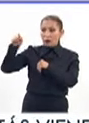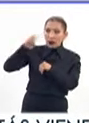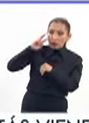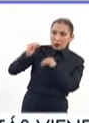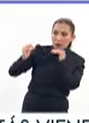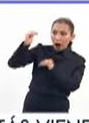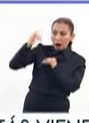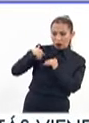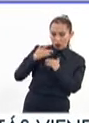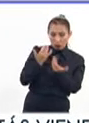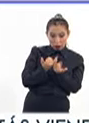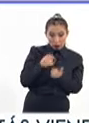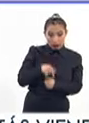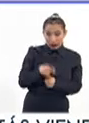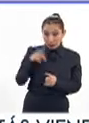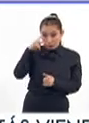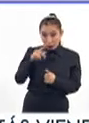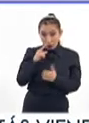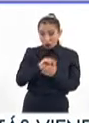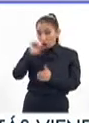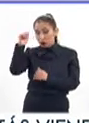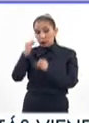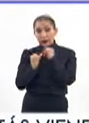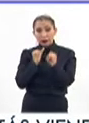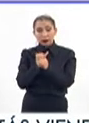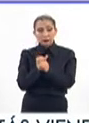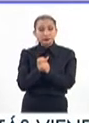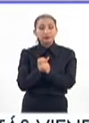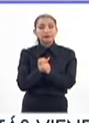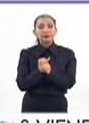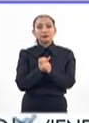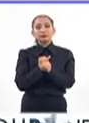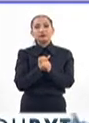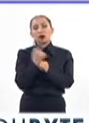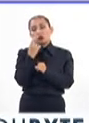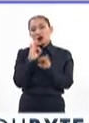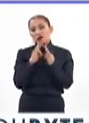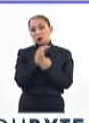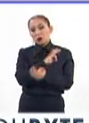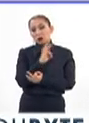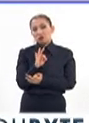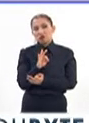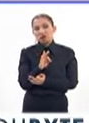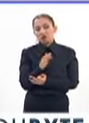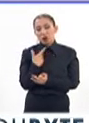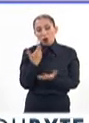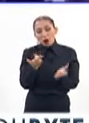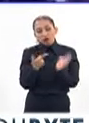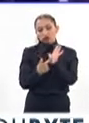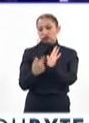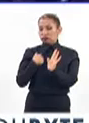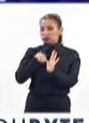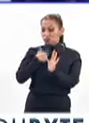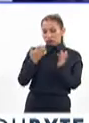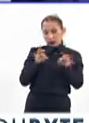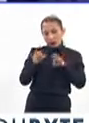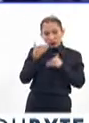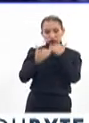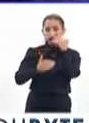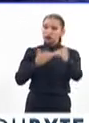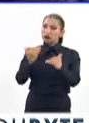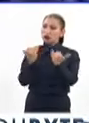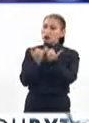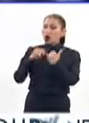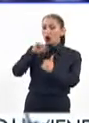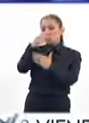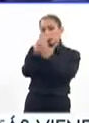otras escuelas, no nada más en este país, sino de manera internacional. Una forma en la que podemos proyectarnos mejor hacia los avances que